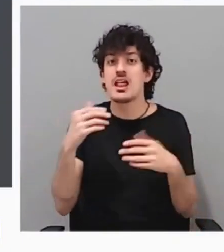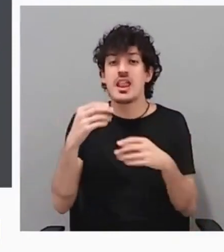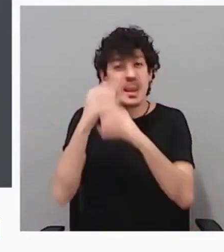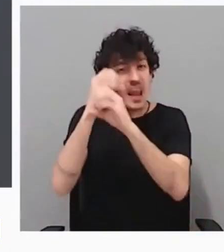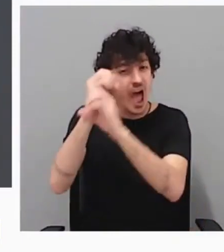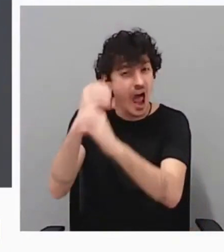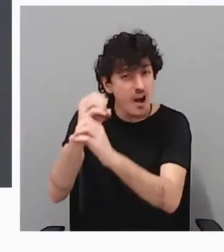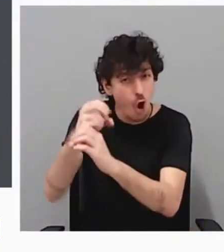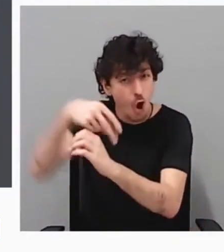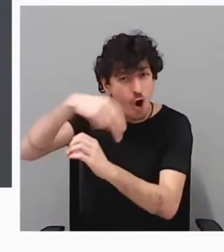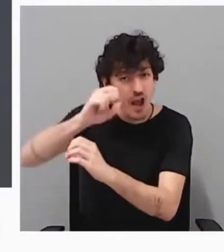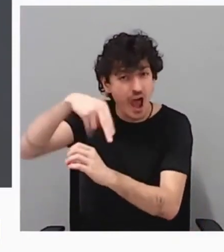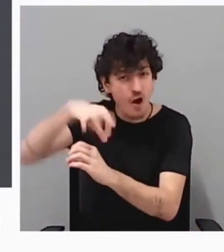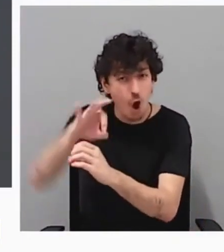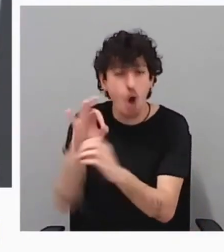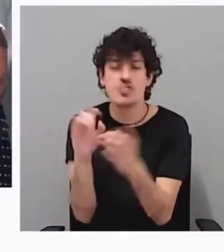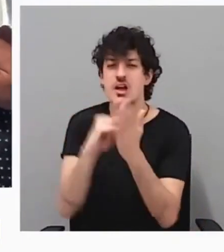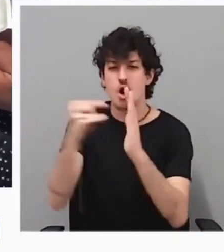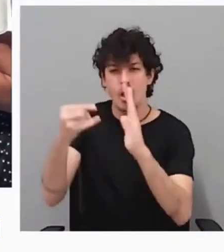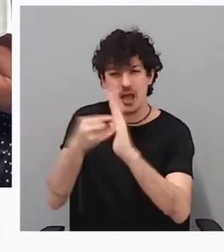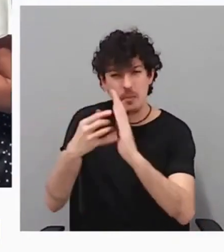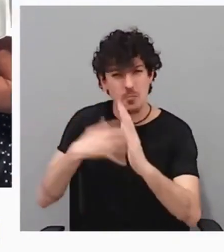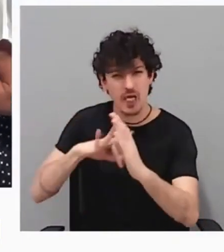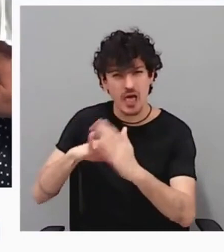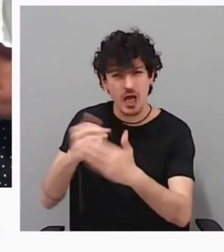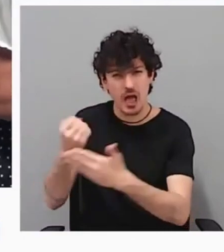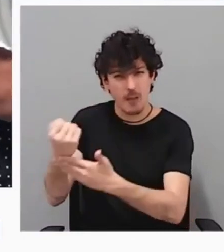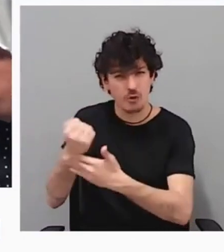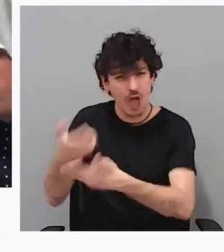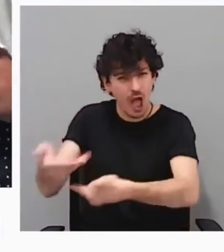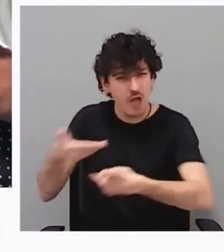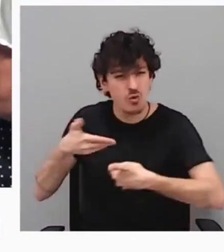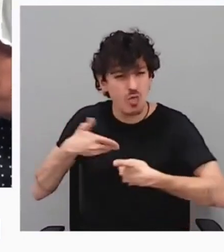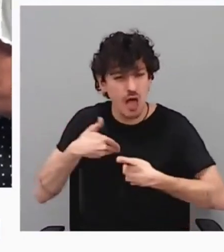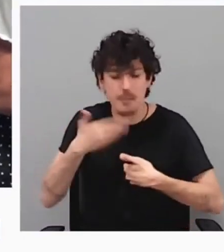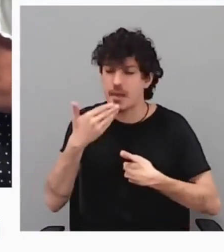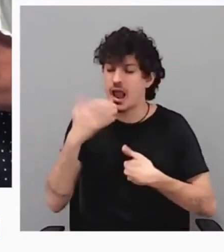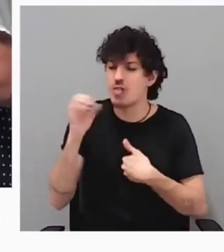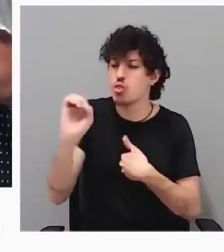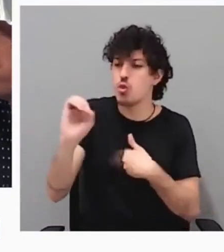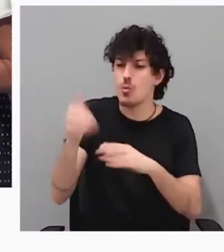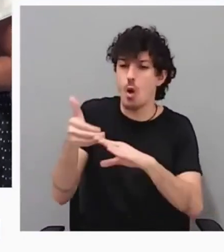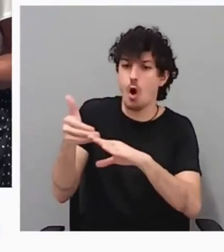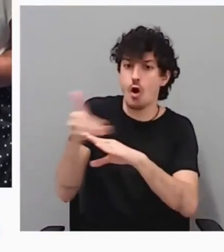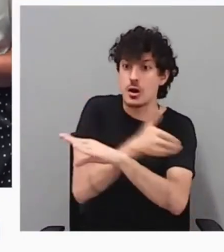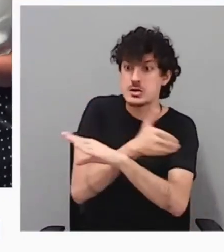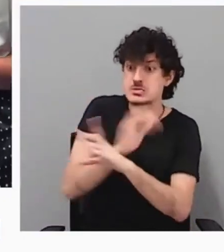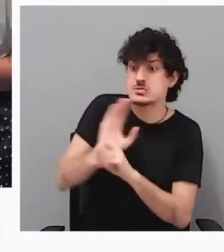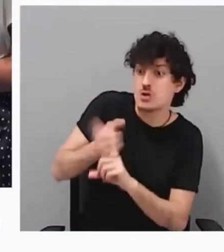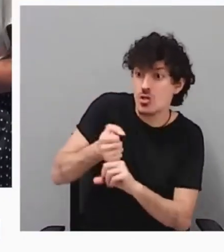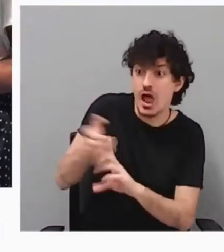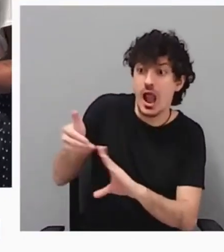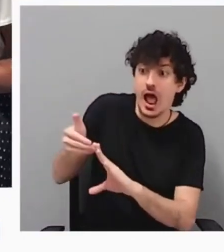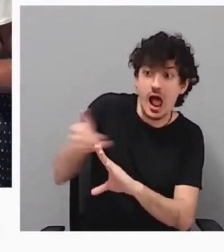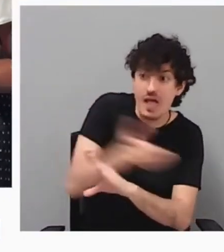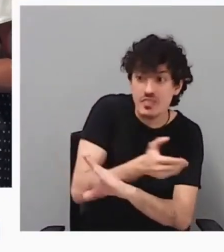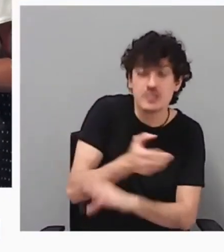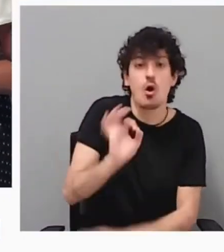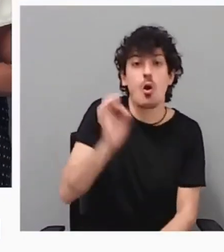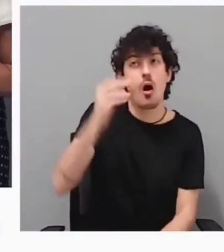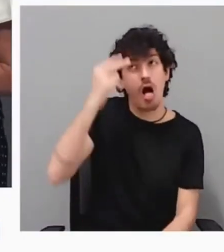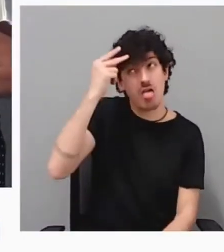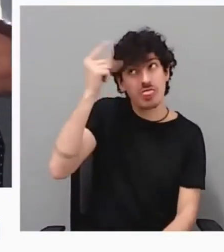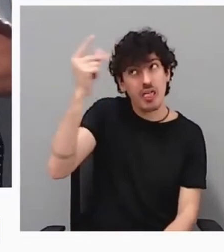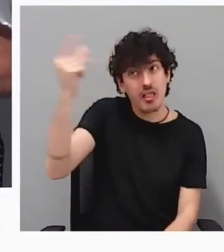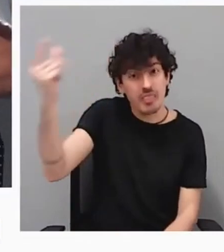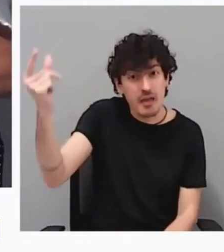a prevenir un tumor, prevenir un Alzheimer, una demencia, claro, que es lo que en realidad nos interesa aquí, sobre todo en